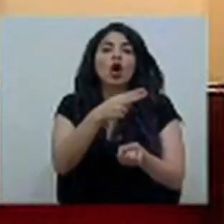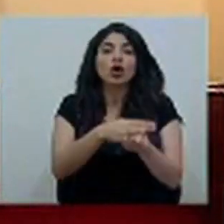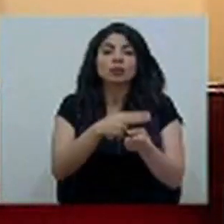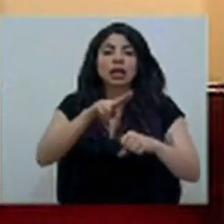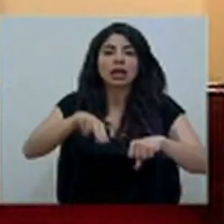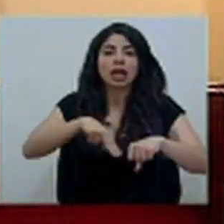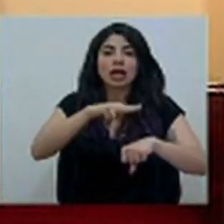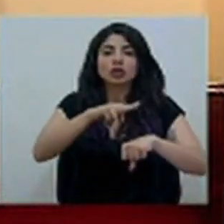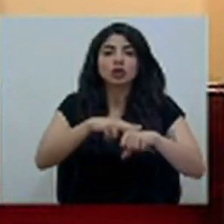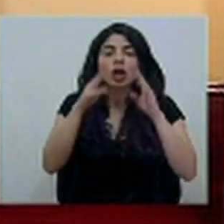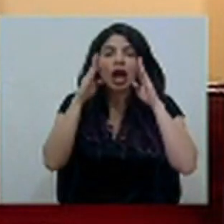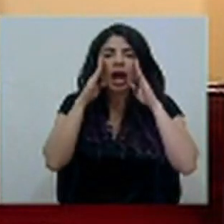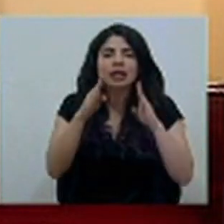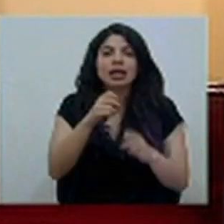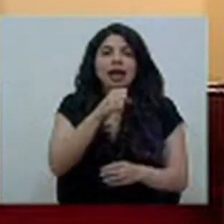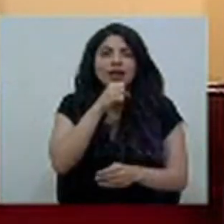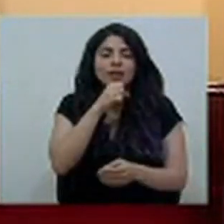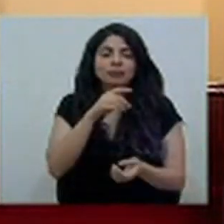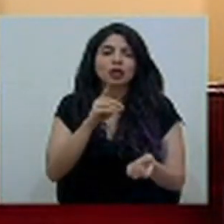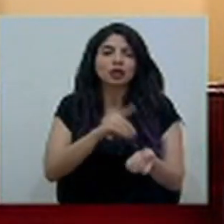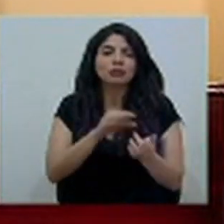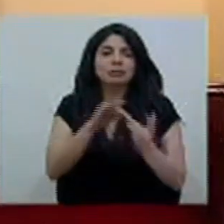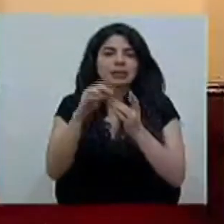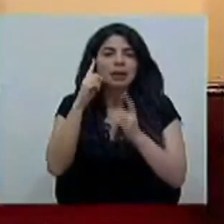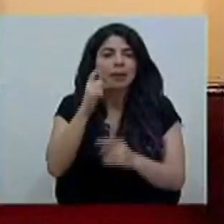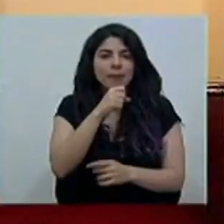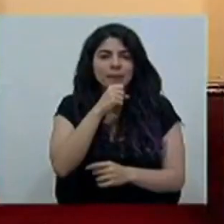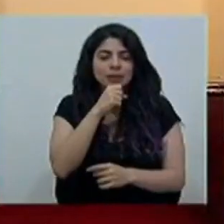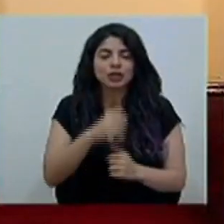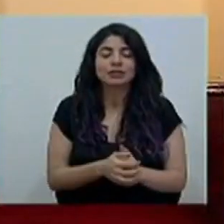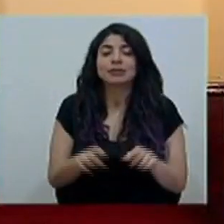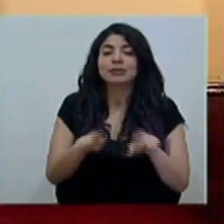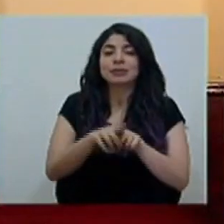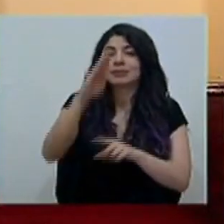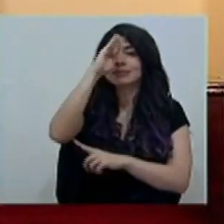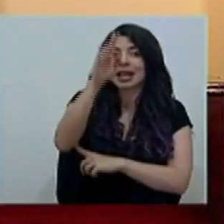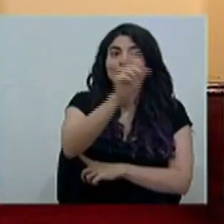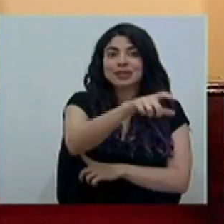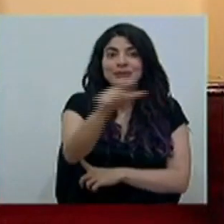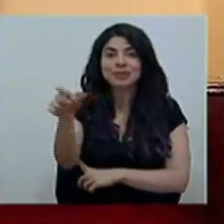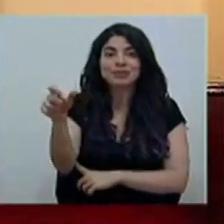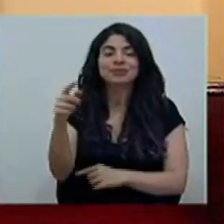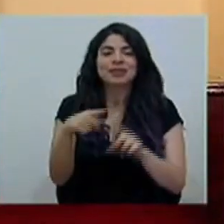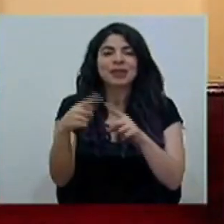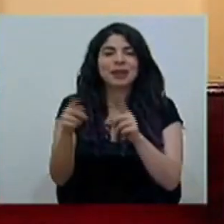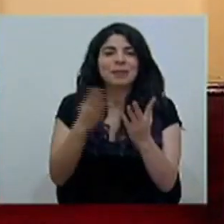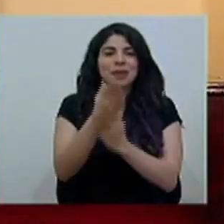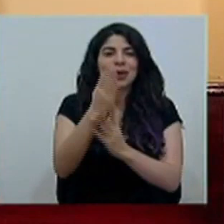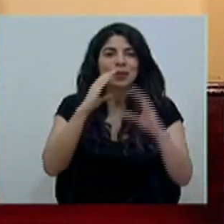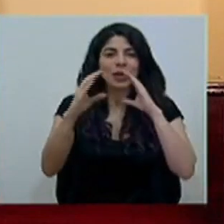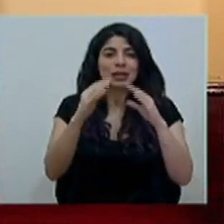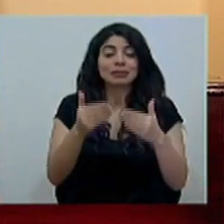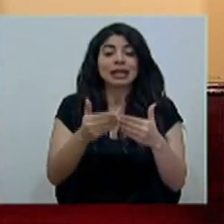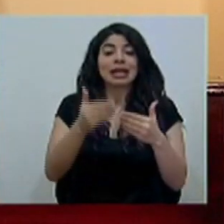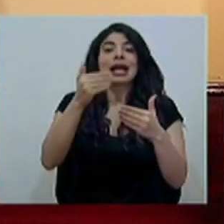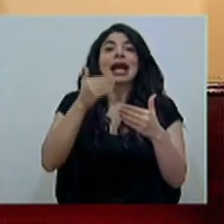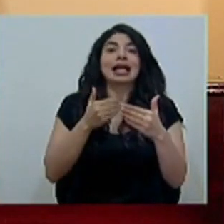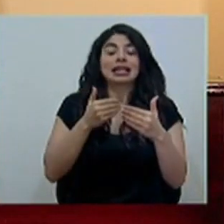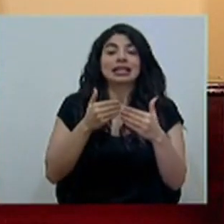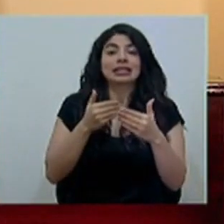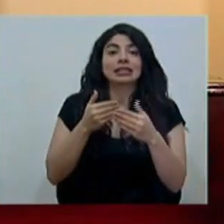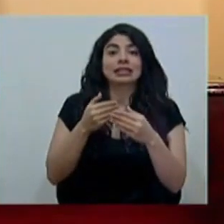Gerontología. Saludamos también a quienes nos siguen a través de los diversos medios de comunicación. Antes de dar